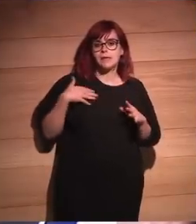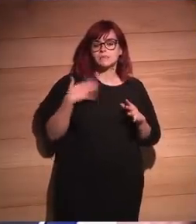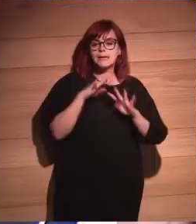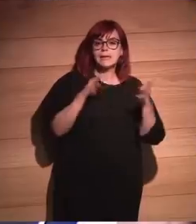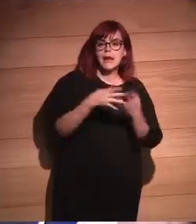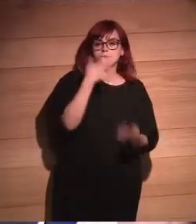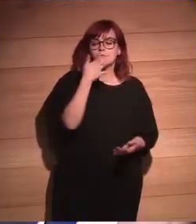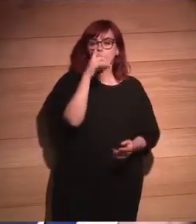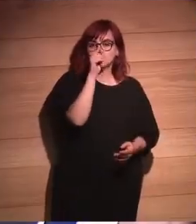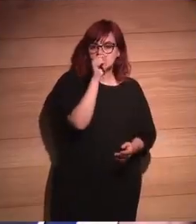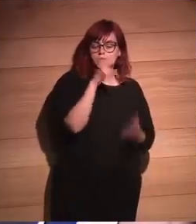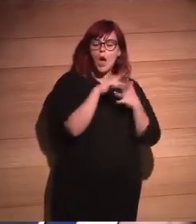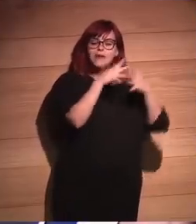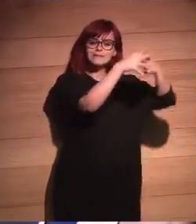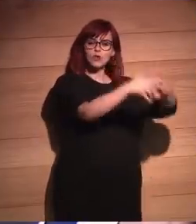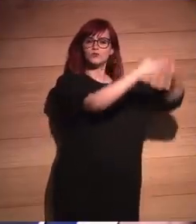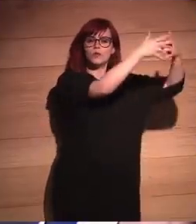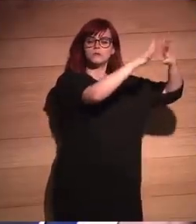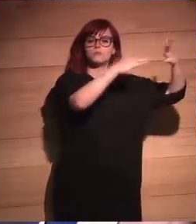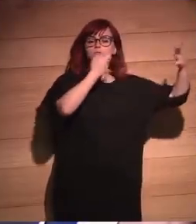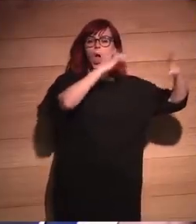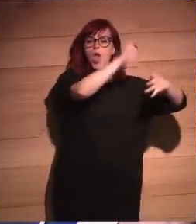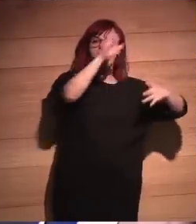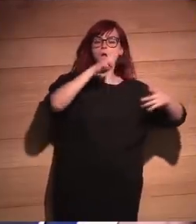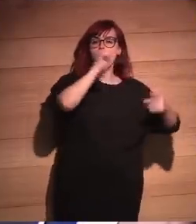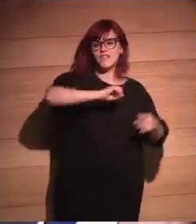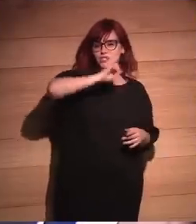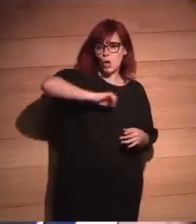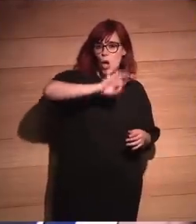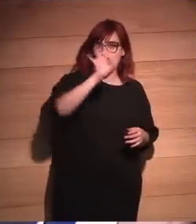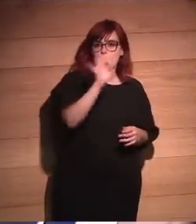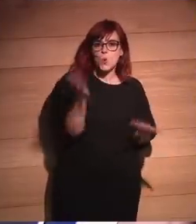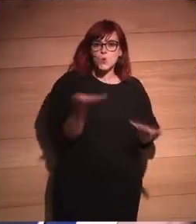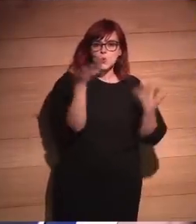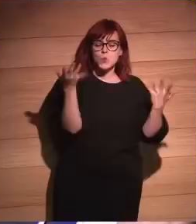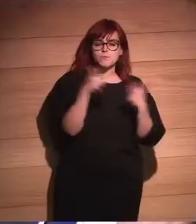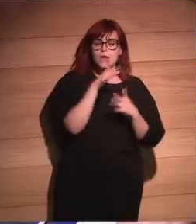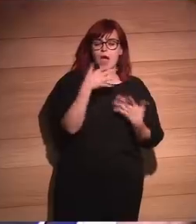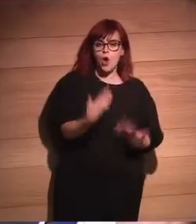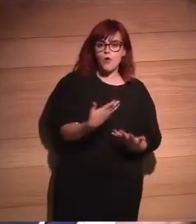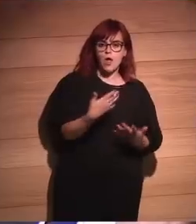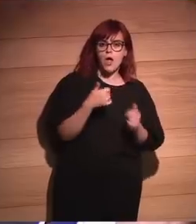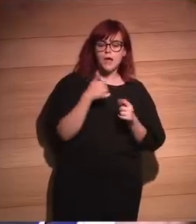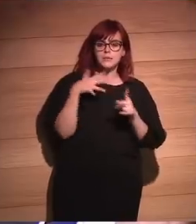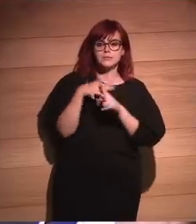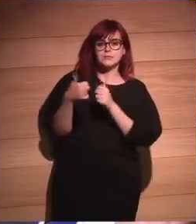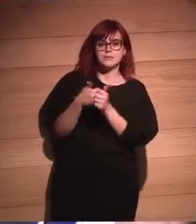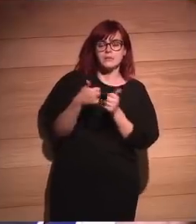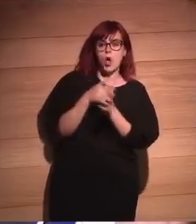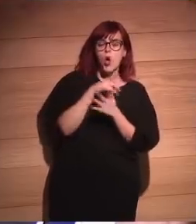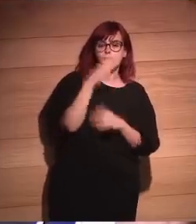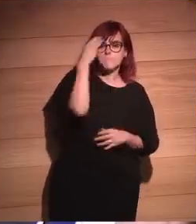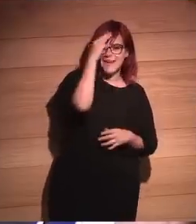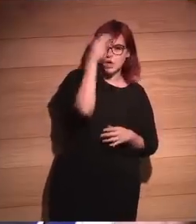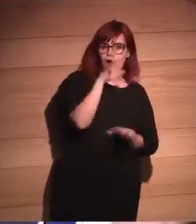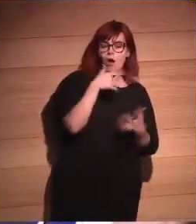digamos Twitter, y desde Estados Unidos estén comentando Eurovisión, o desde ahora mismo nos está siguiendo una amiga mía desde México,